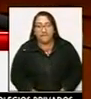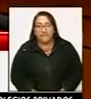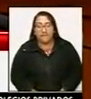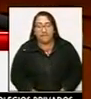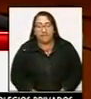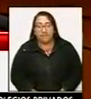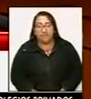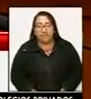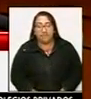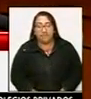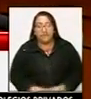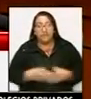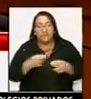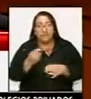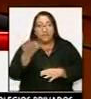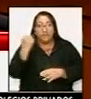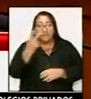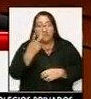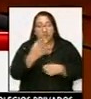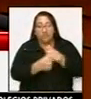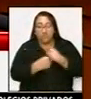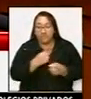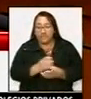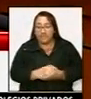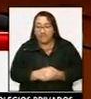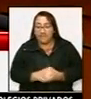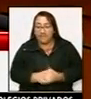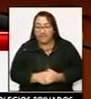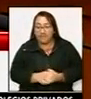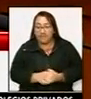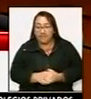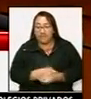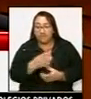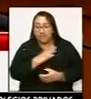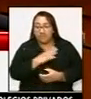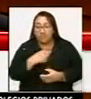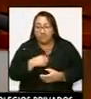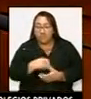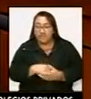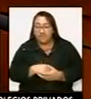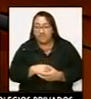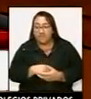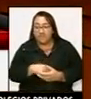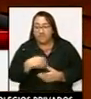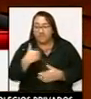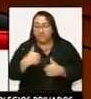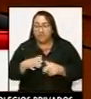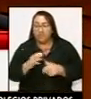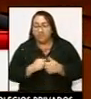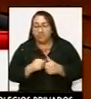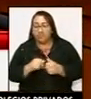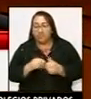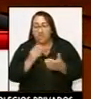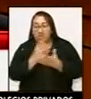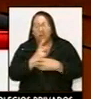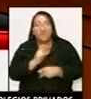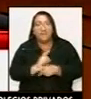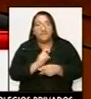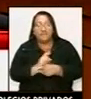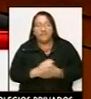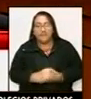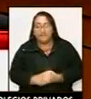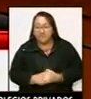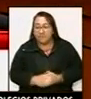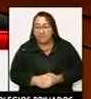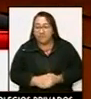pueblo, hace 25 años el gobierno ha abandonado la educación.